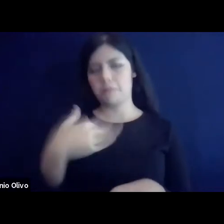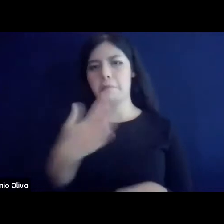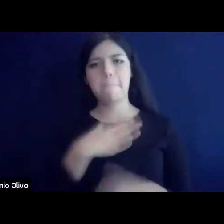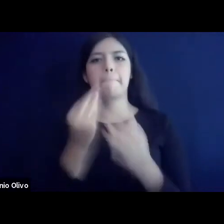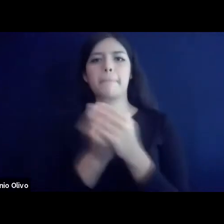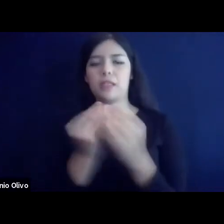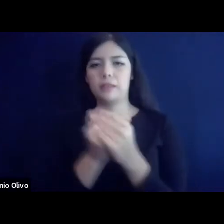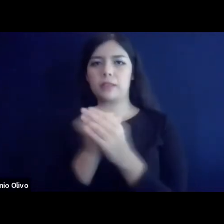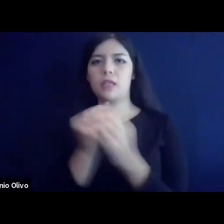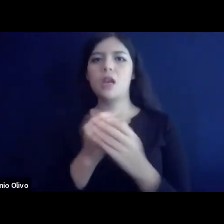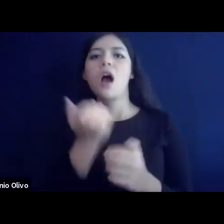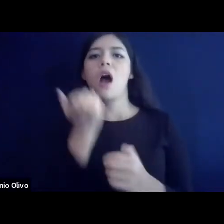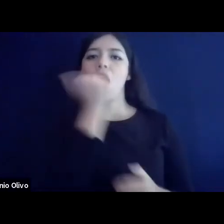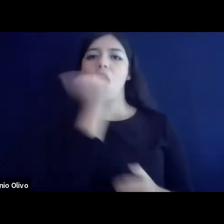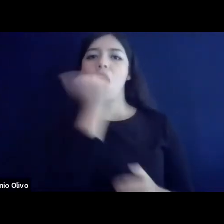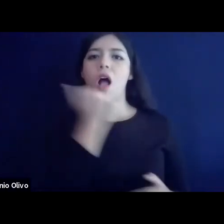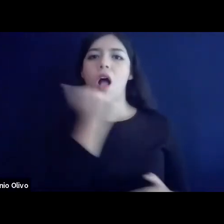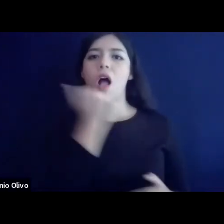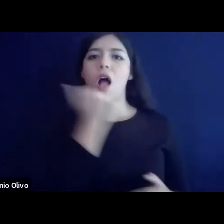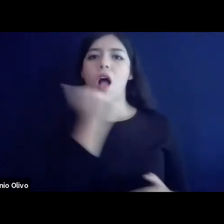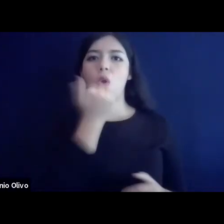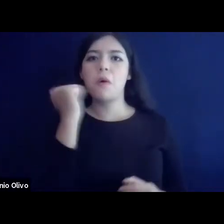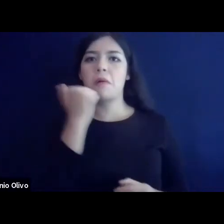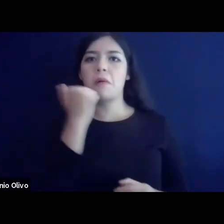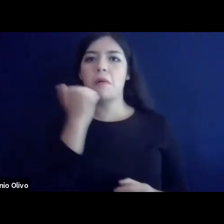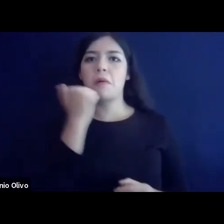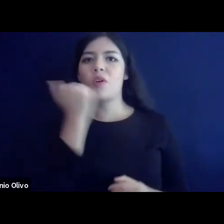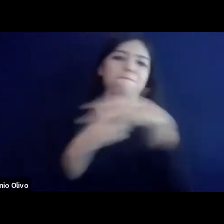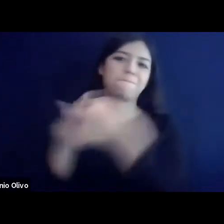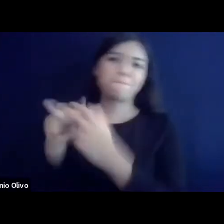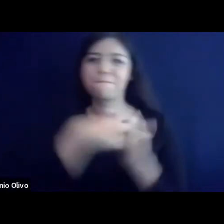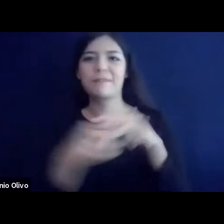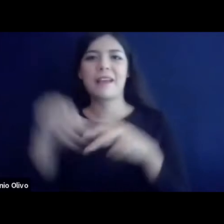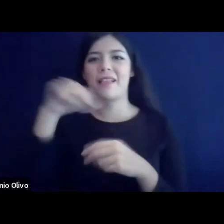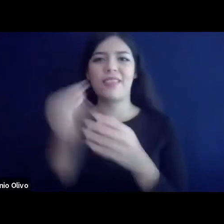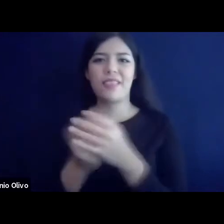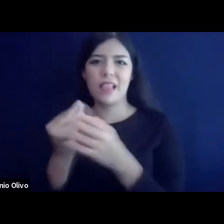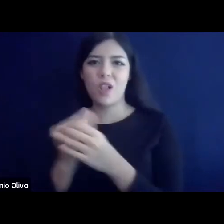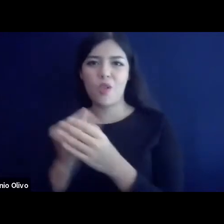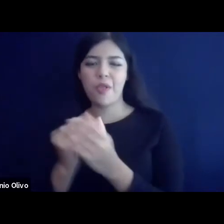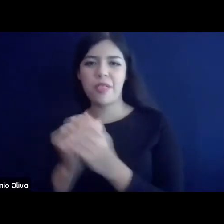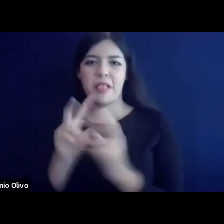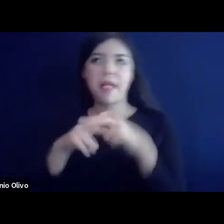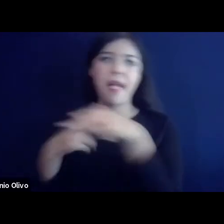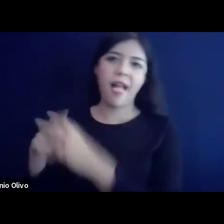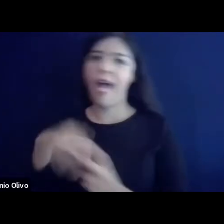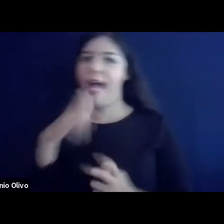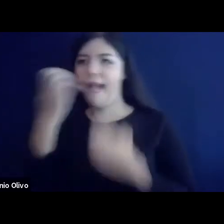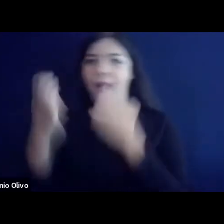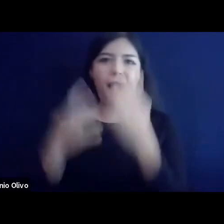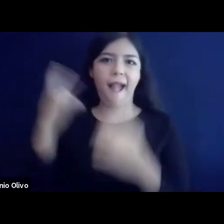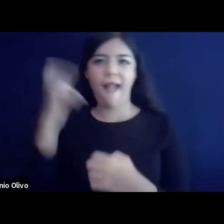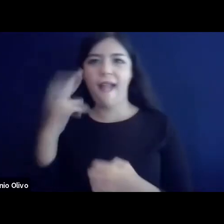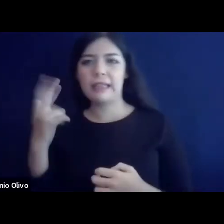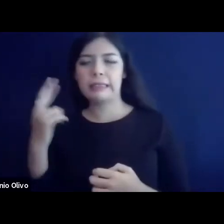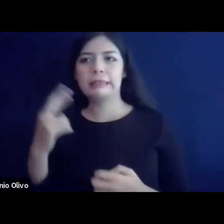y habían dicho que había sido, dijeron que fue en el mío, pensaron que porque pues, yo tenía discapacidad, como que no podía tener el control de los alumnos,